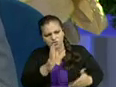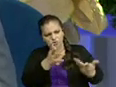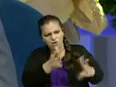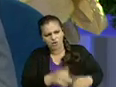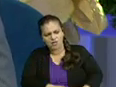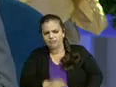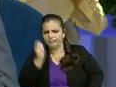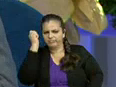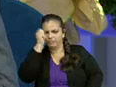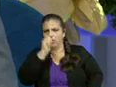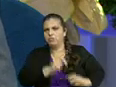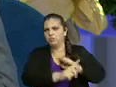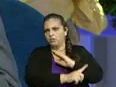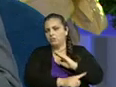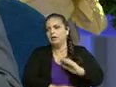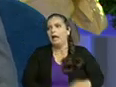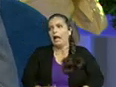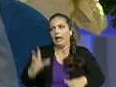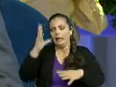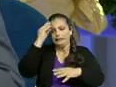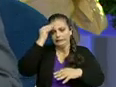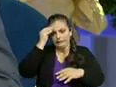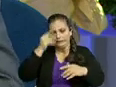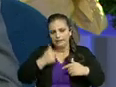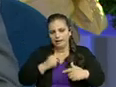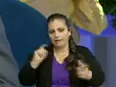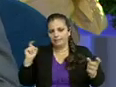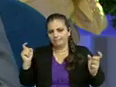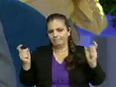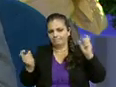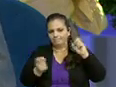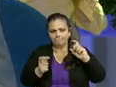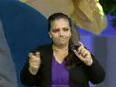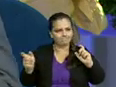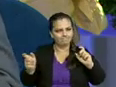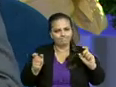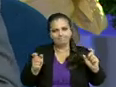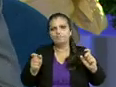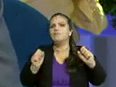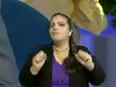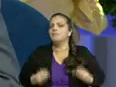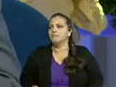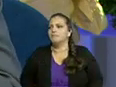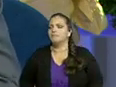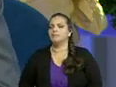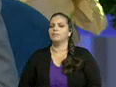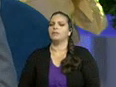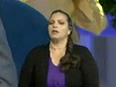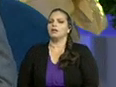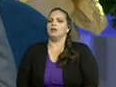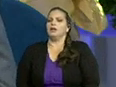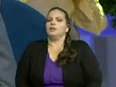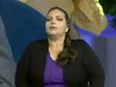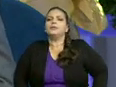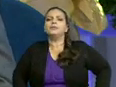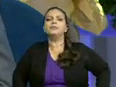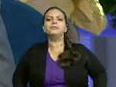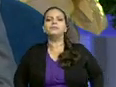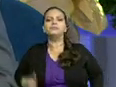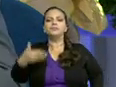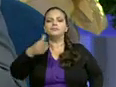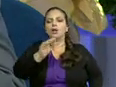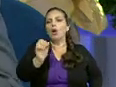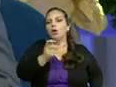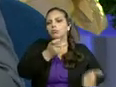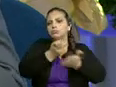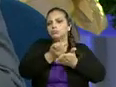que estamos seguros va a generar ese dinamismo que este importante sector del país necesita, tanto la pesca como el camarón, que representan